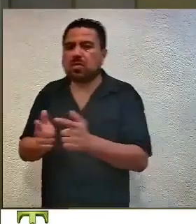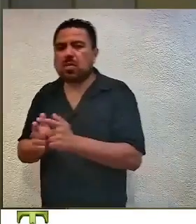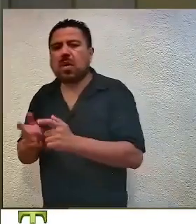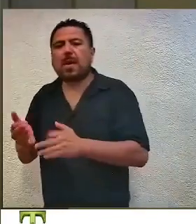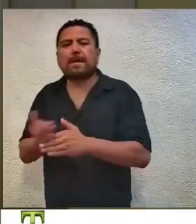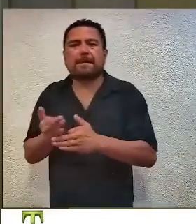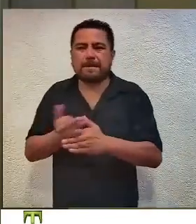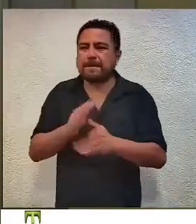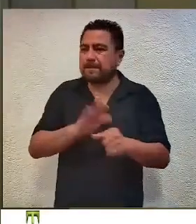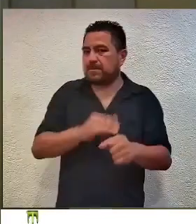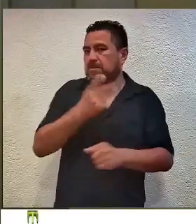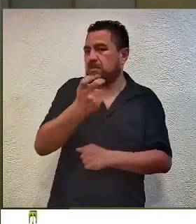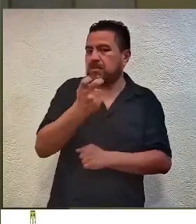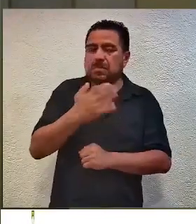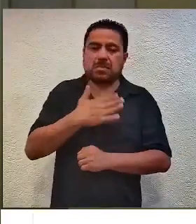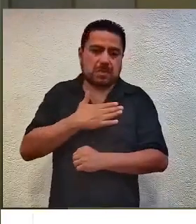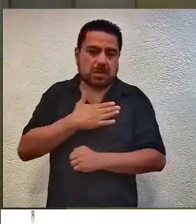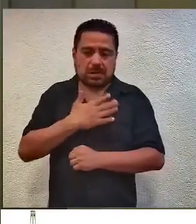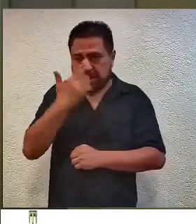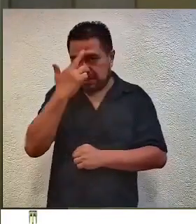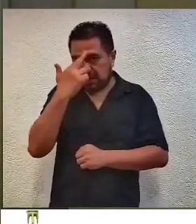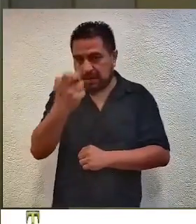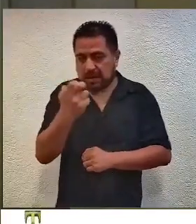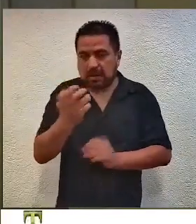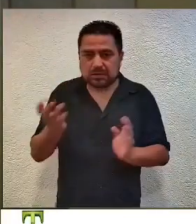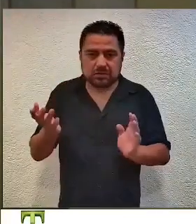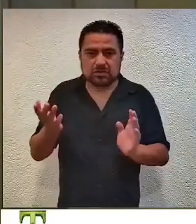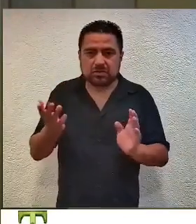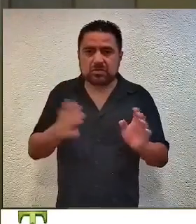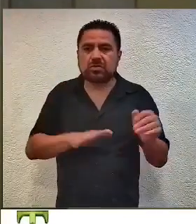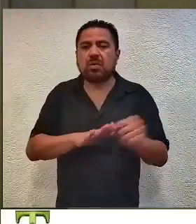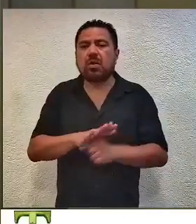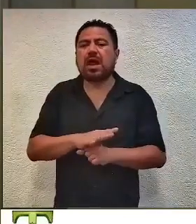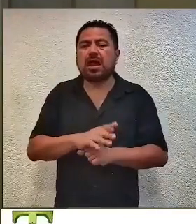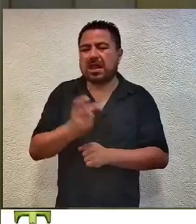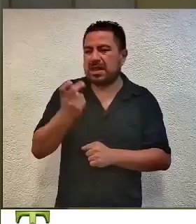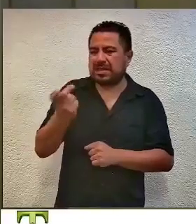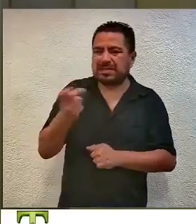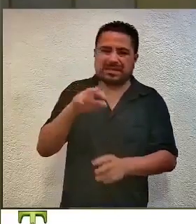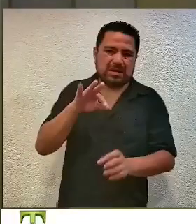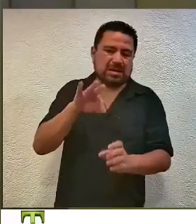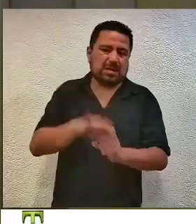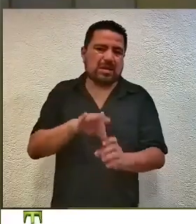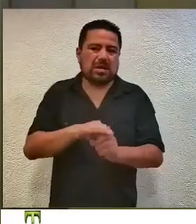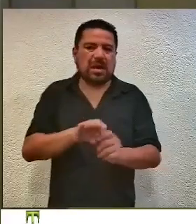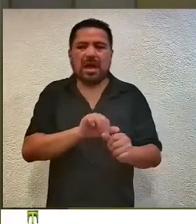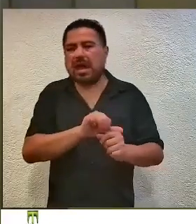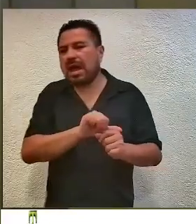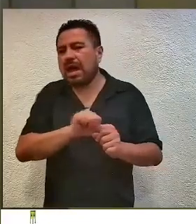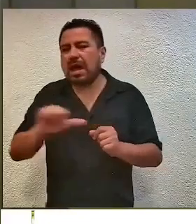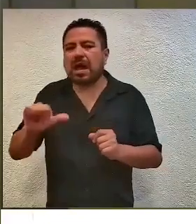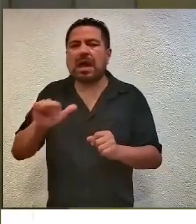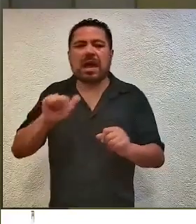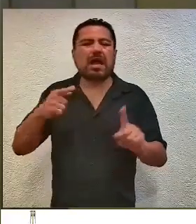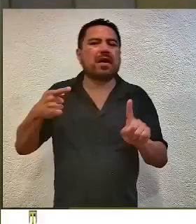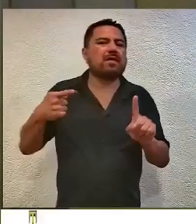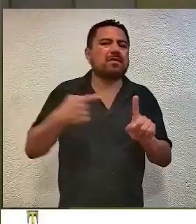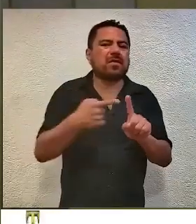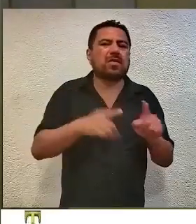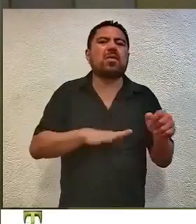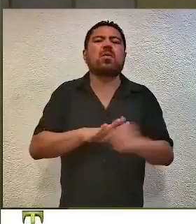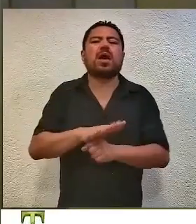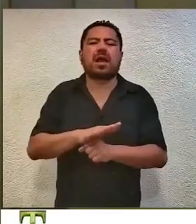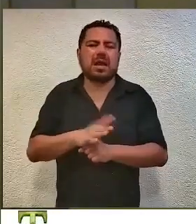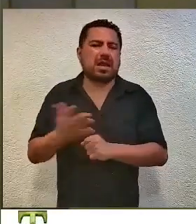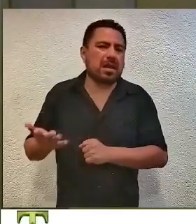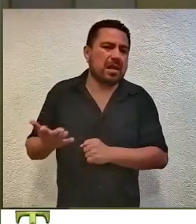y por eso es que mi razonamiento de este voto va enfocado a